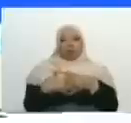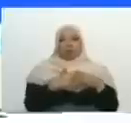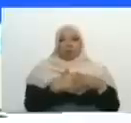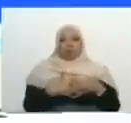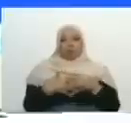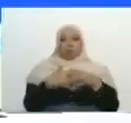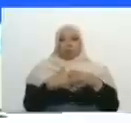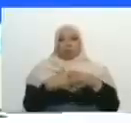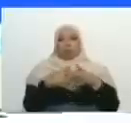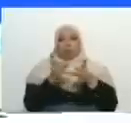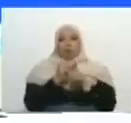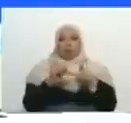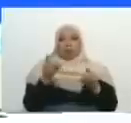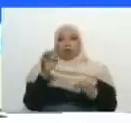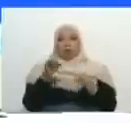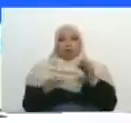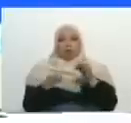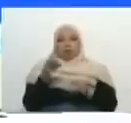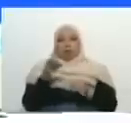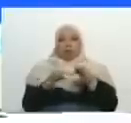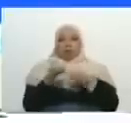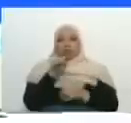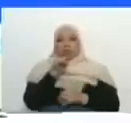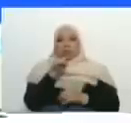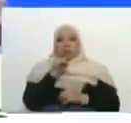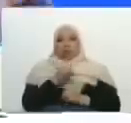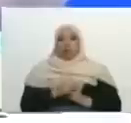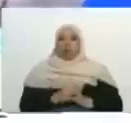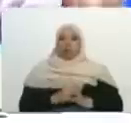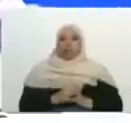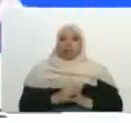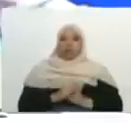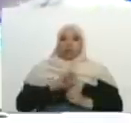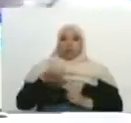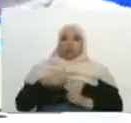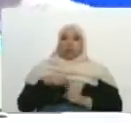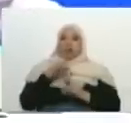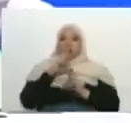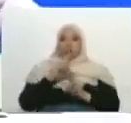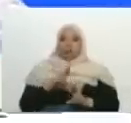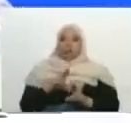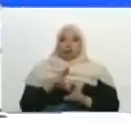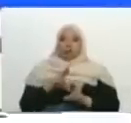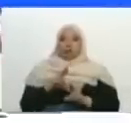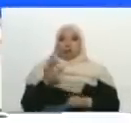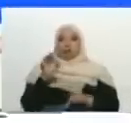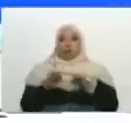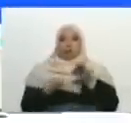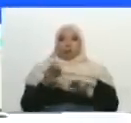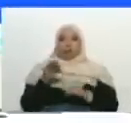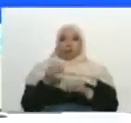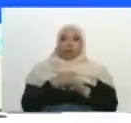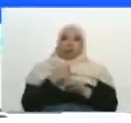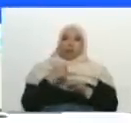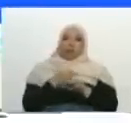través del Departamento de Justicia, le responde a este tribunal de